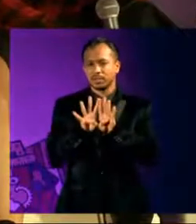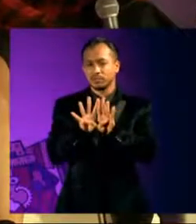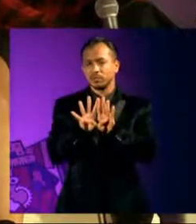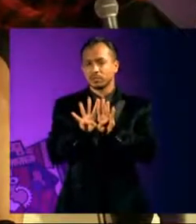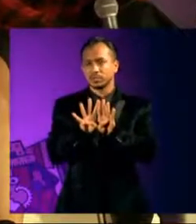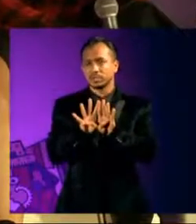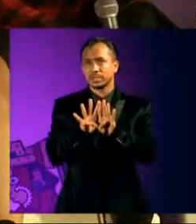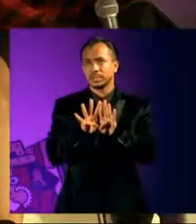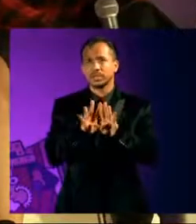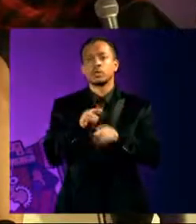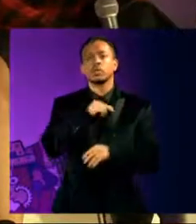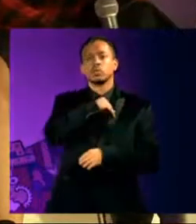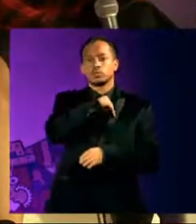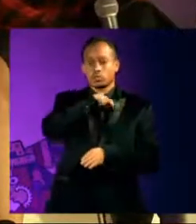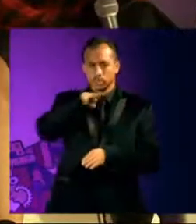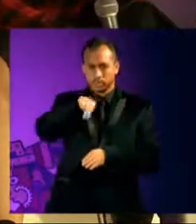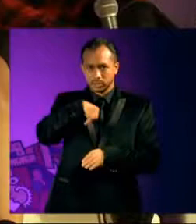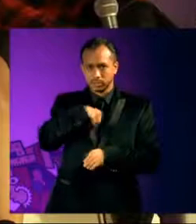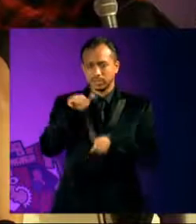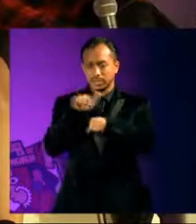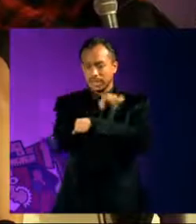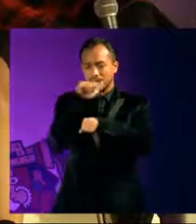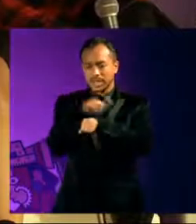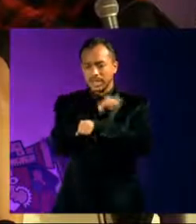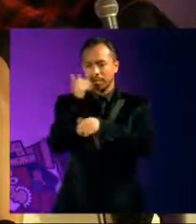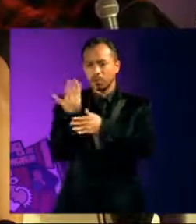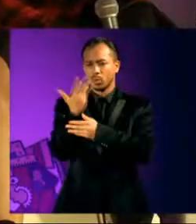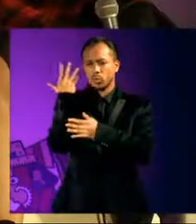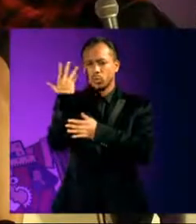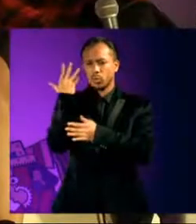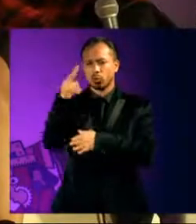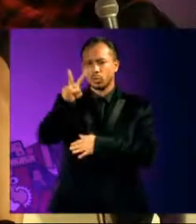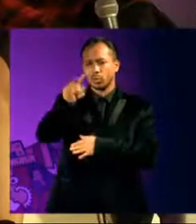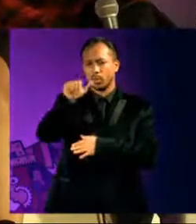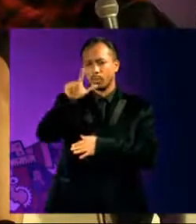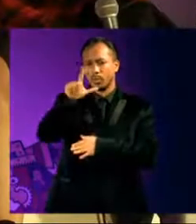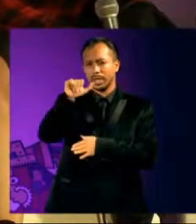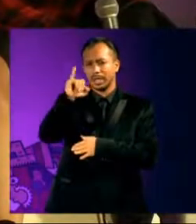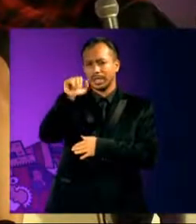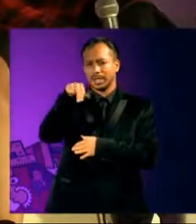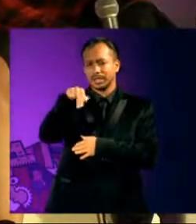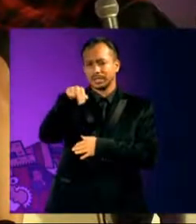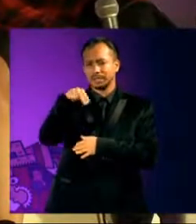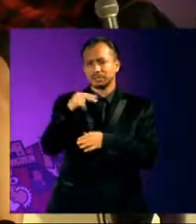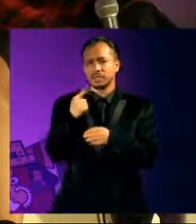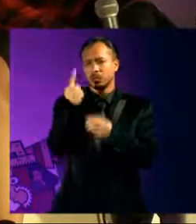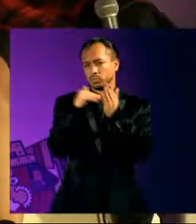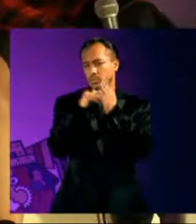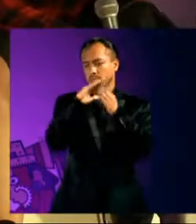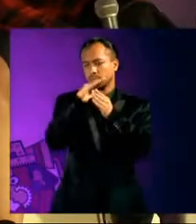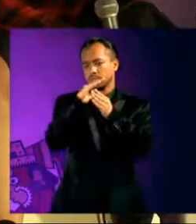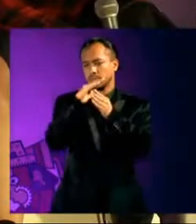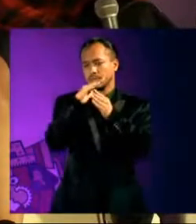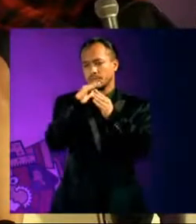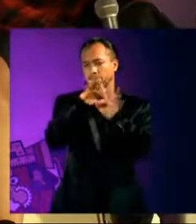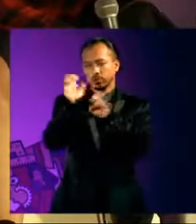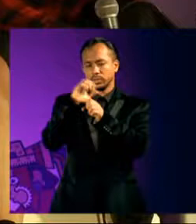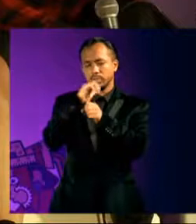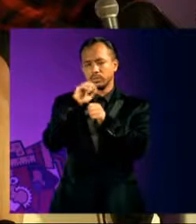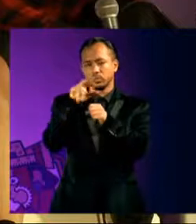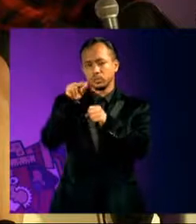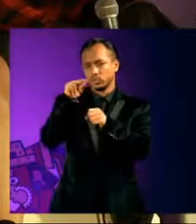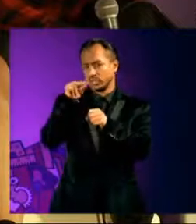nuestro coche era un valiant del 74 pero esto ya era en los 80s se descompuso la carretera